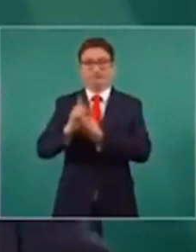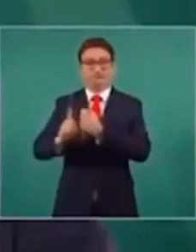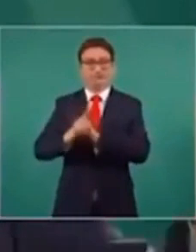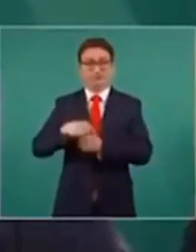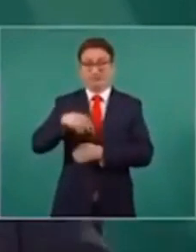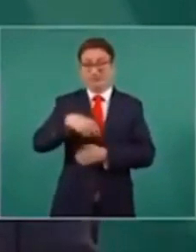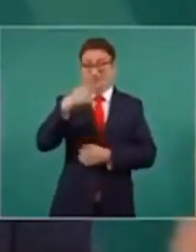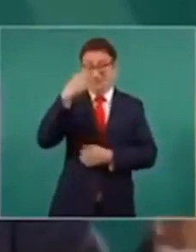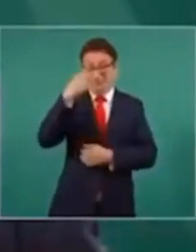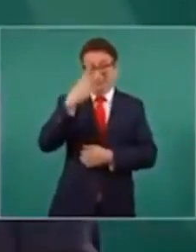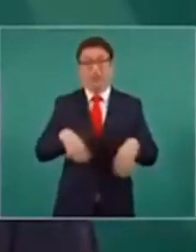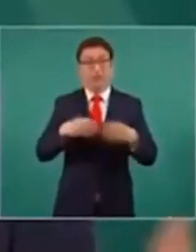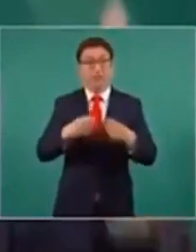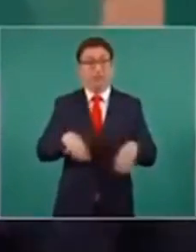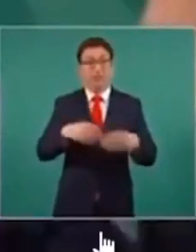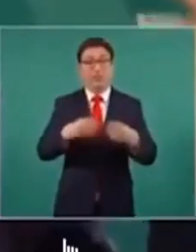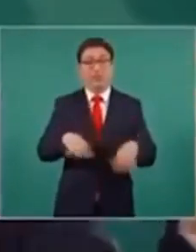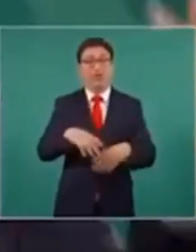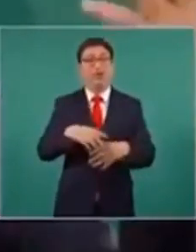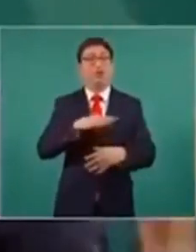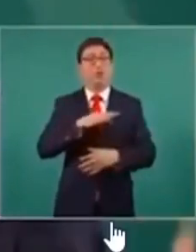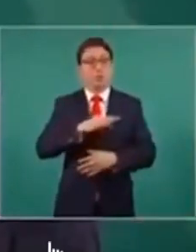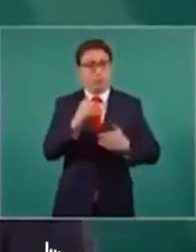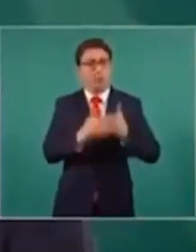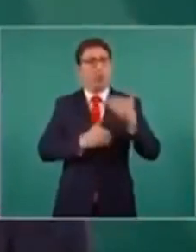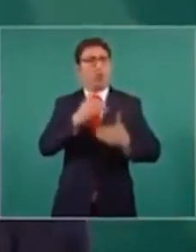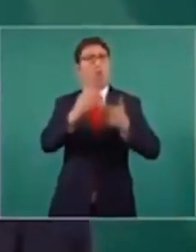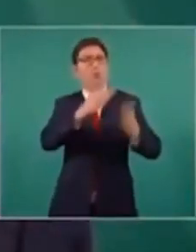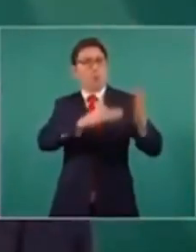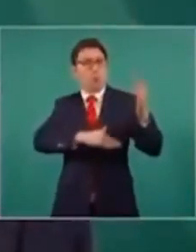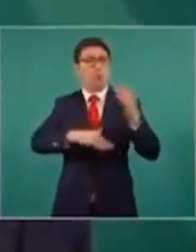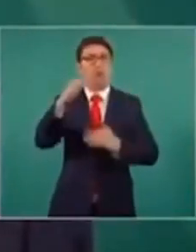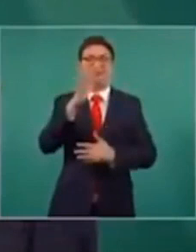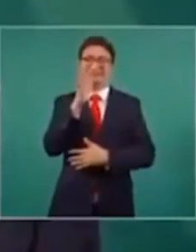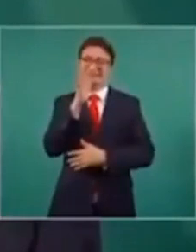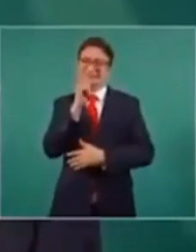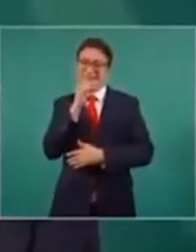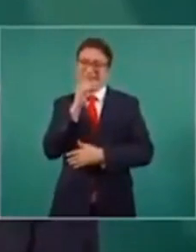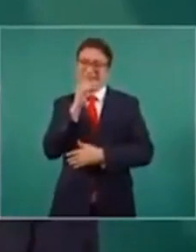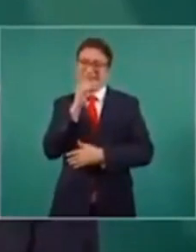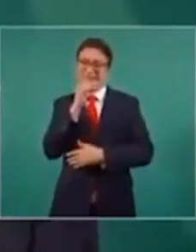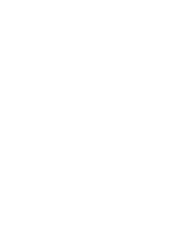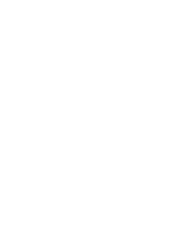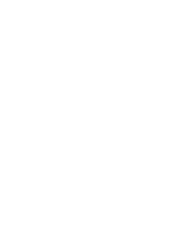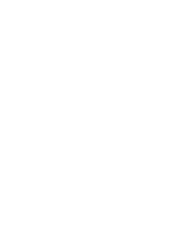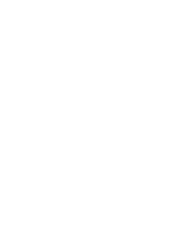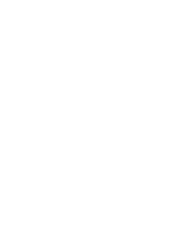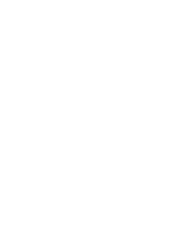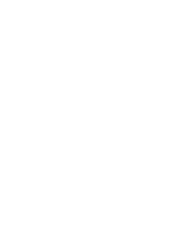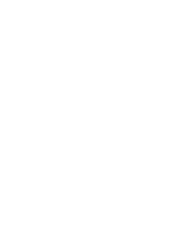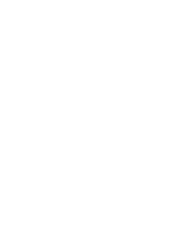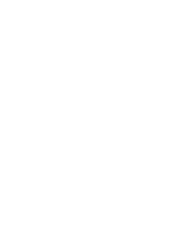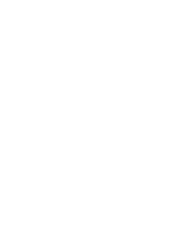que México perdiera su posibilidad de desarrollo en los últimos 30 años. Pues ahí está, familia, lo